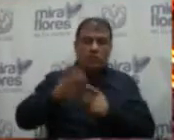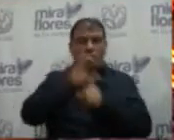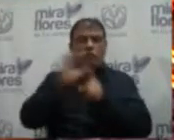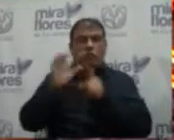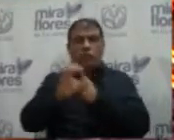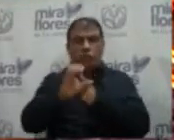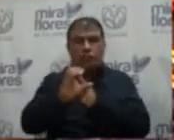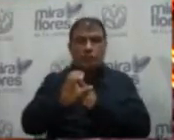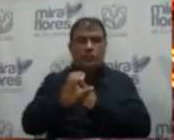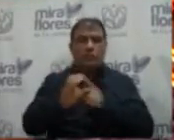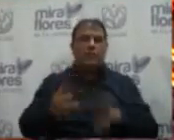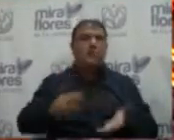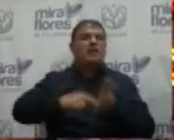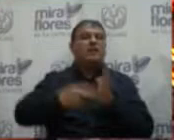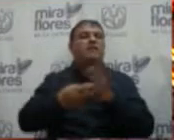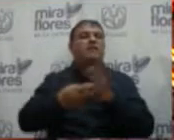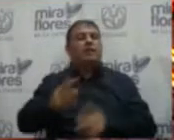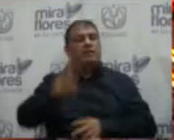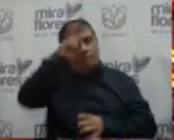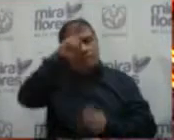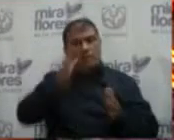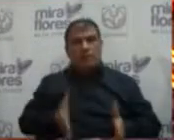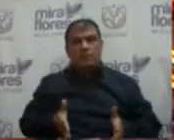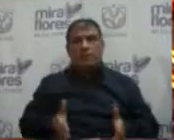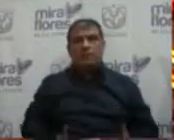cultura, de lo que significa ser peruano.